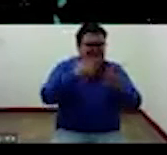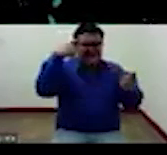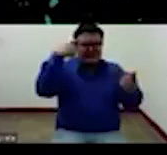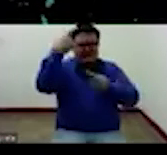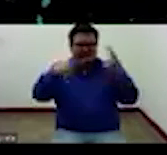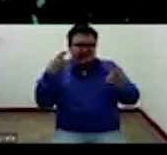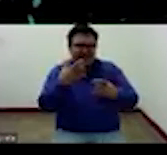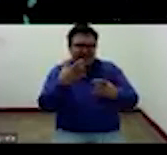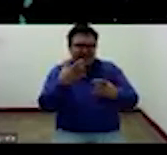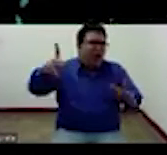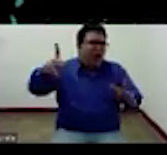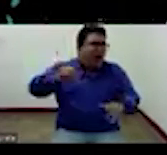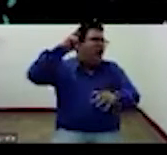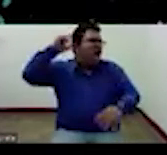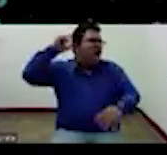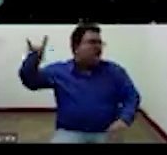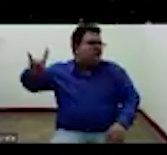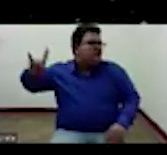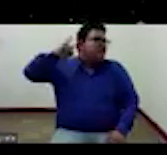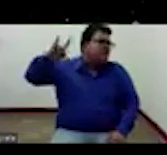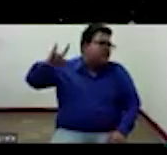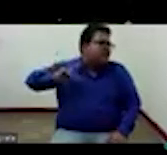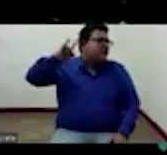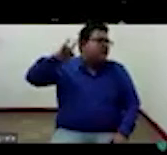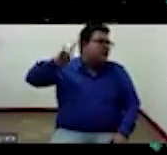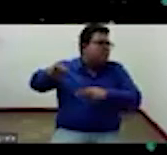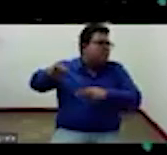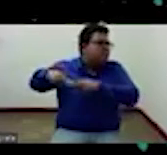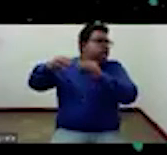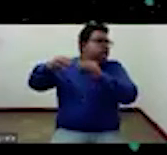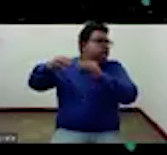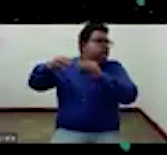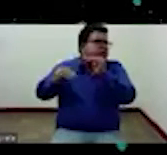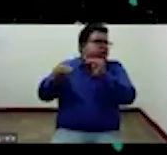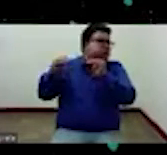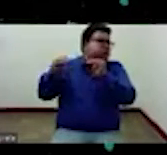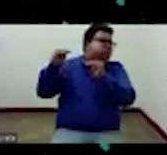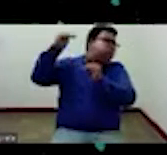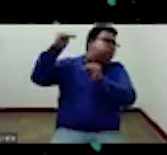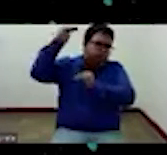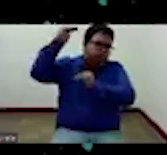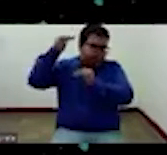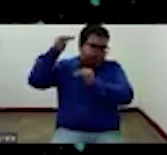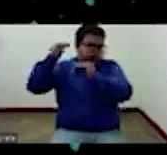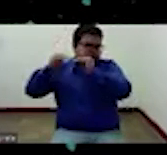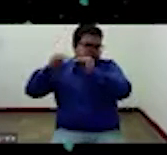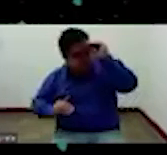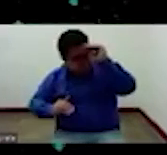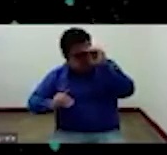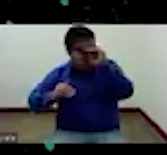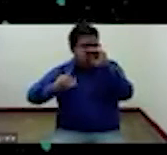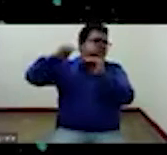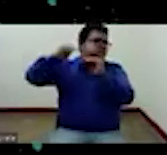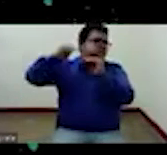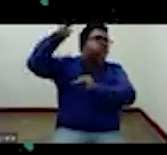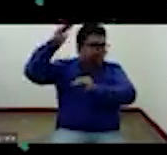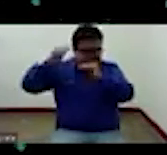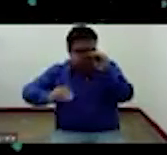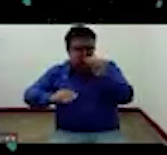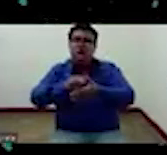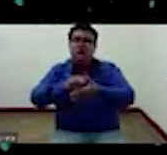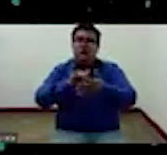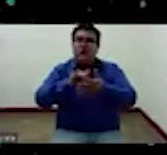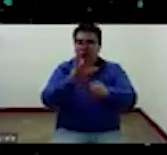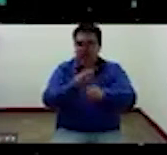dar. Entonces me gusta jugar con esos límites. Esta pieza, particularmente